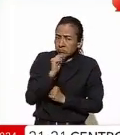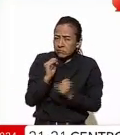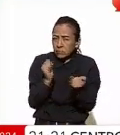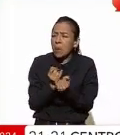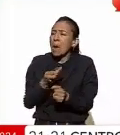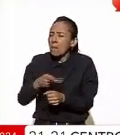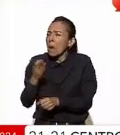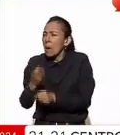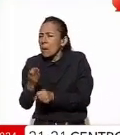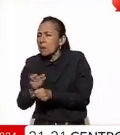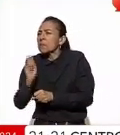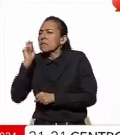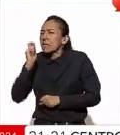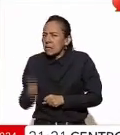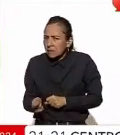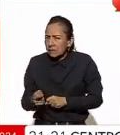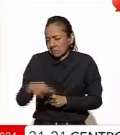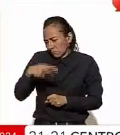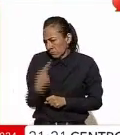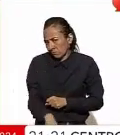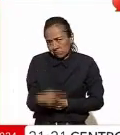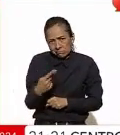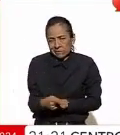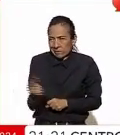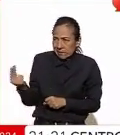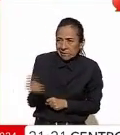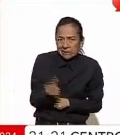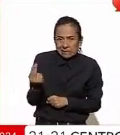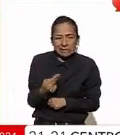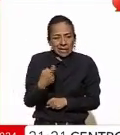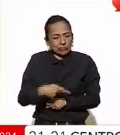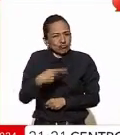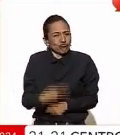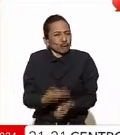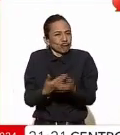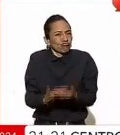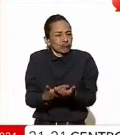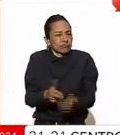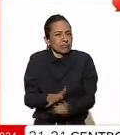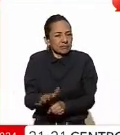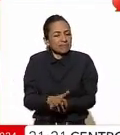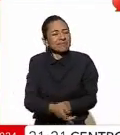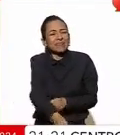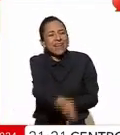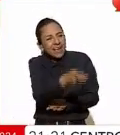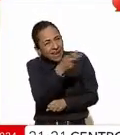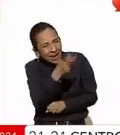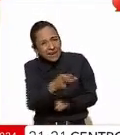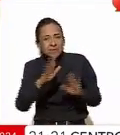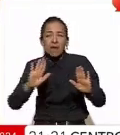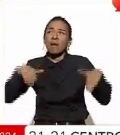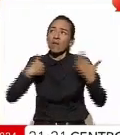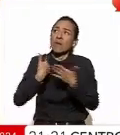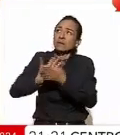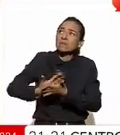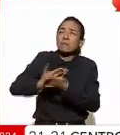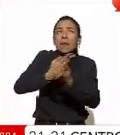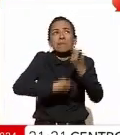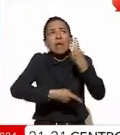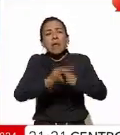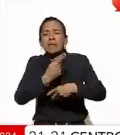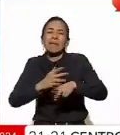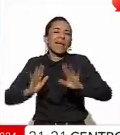vamos a satisfacer el consumo interno. Así es. Ese es el gran propósito. Dejar de depender del exterior. Y esa es una premisa